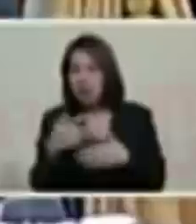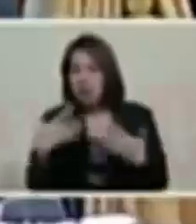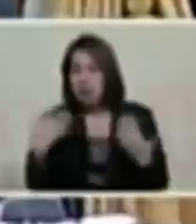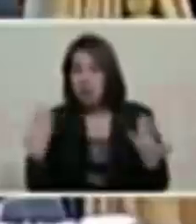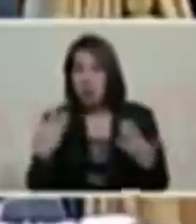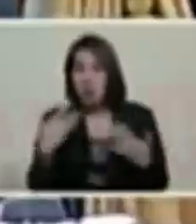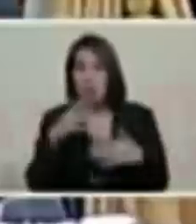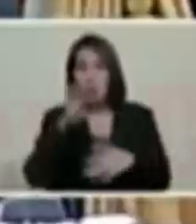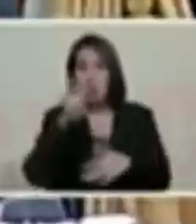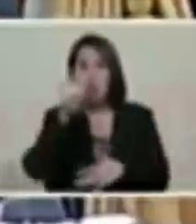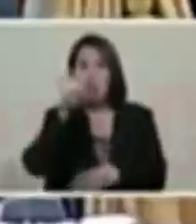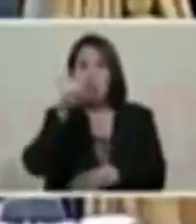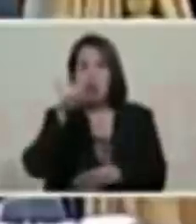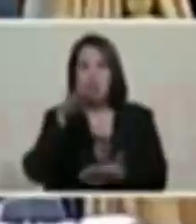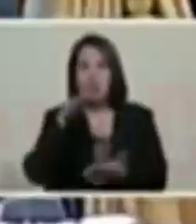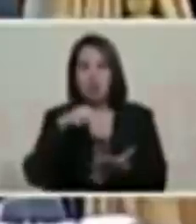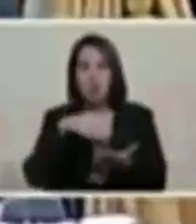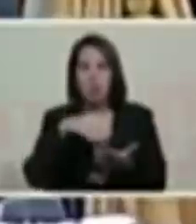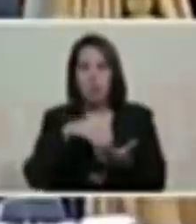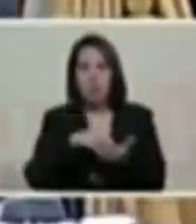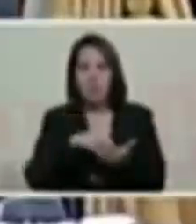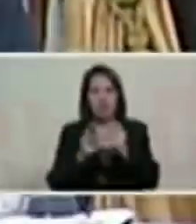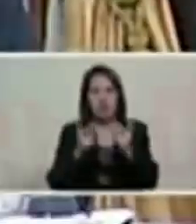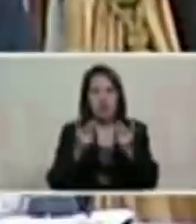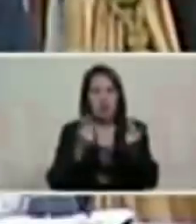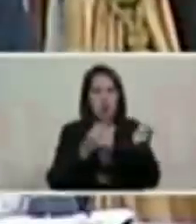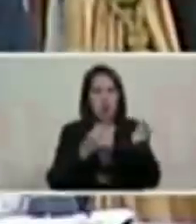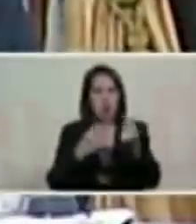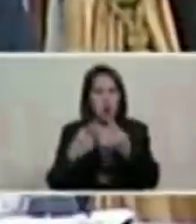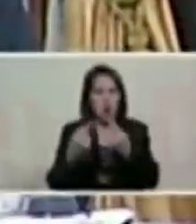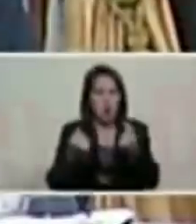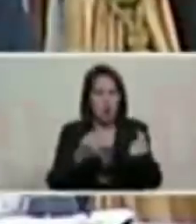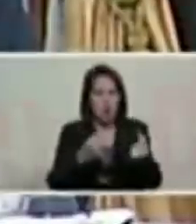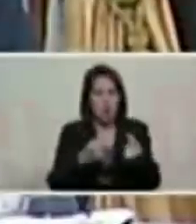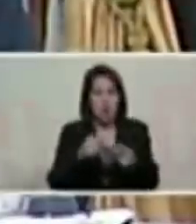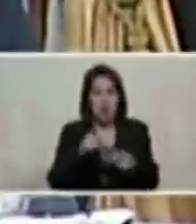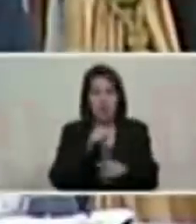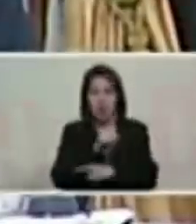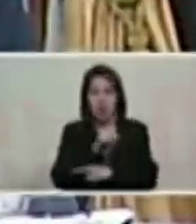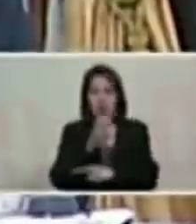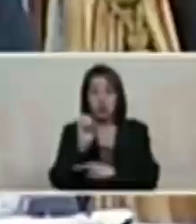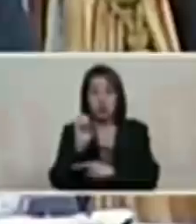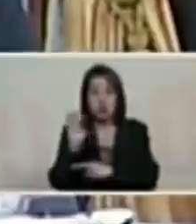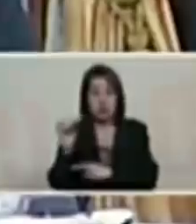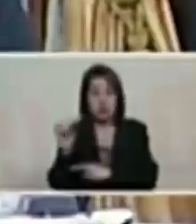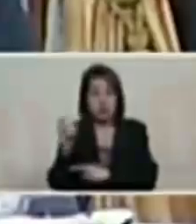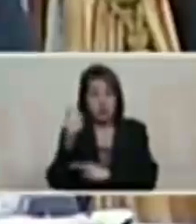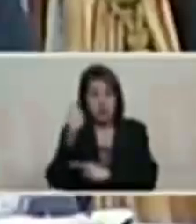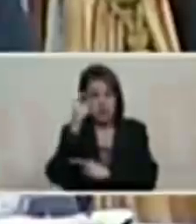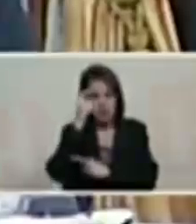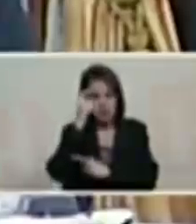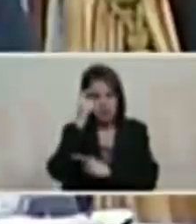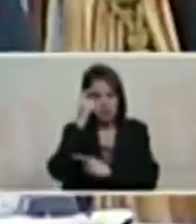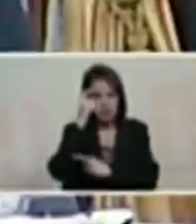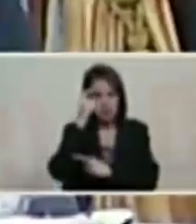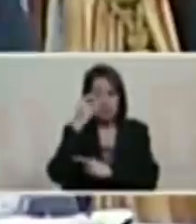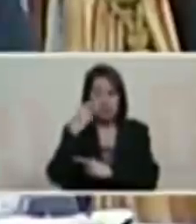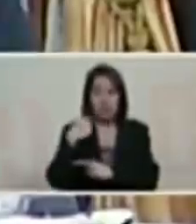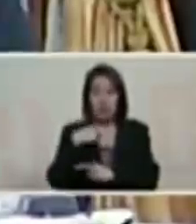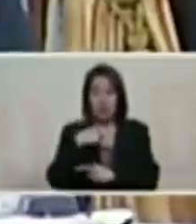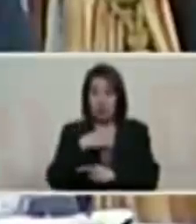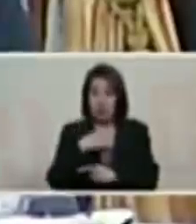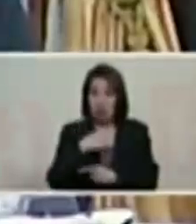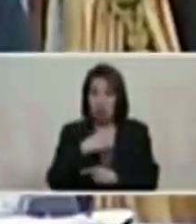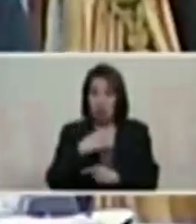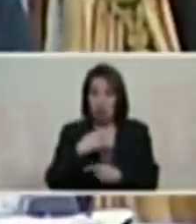del embajador español en Caracas, Jesús Silva, y al legislador Gilbert Caro. Calificó esta acción como terrorismo al tiempo